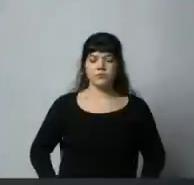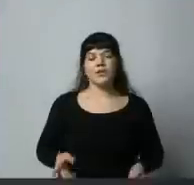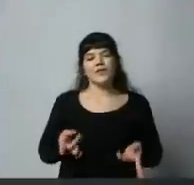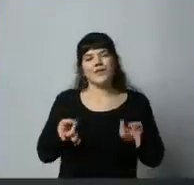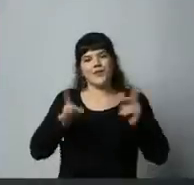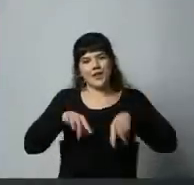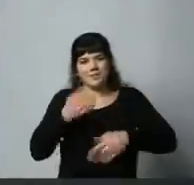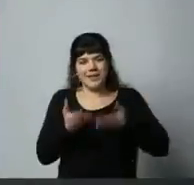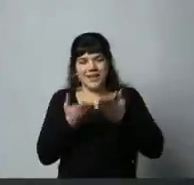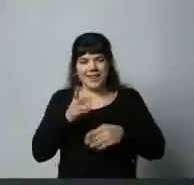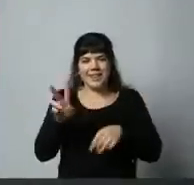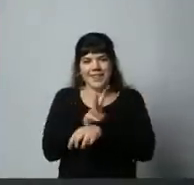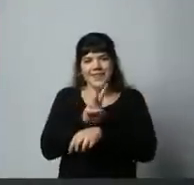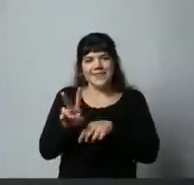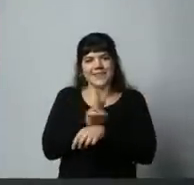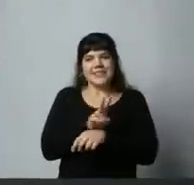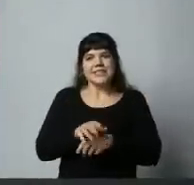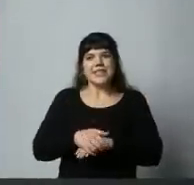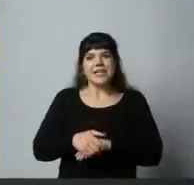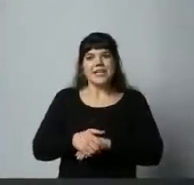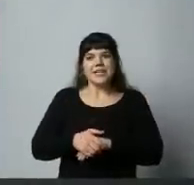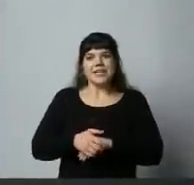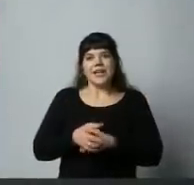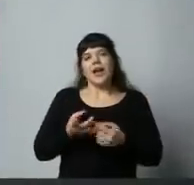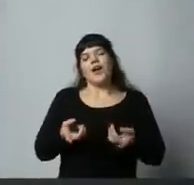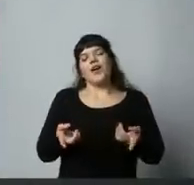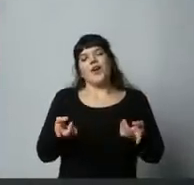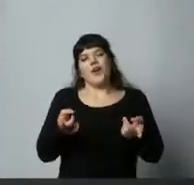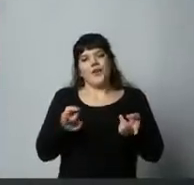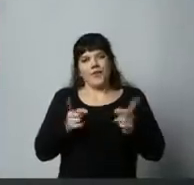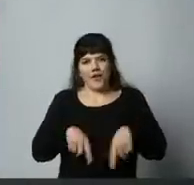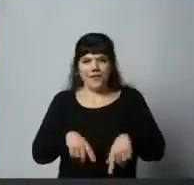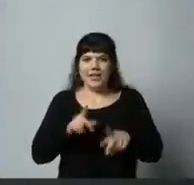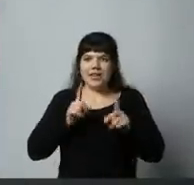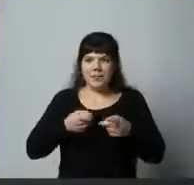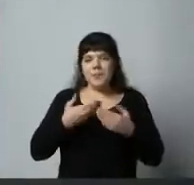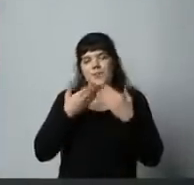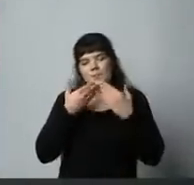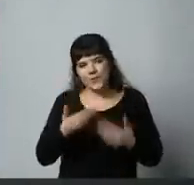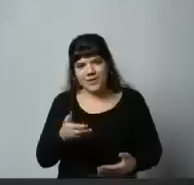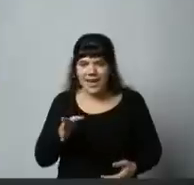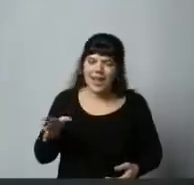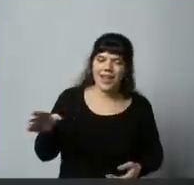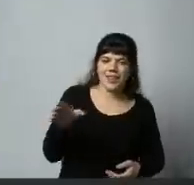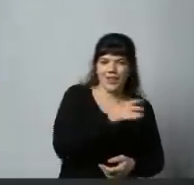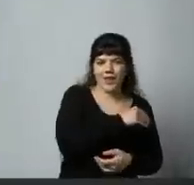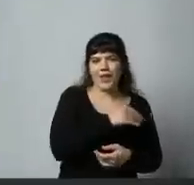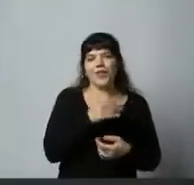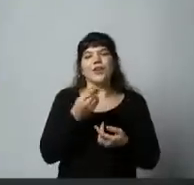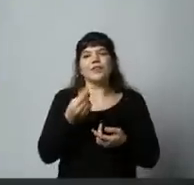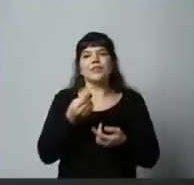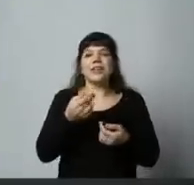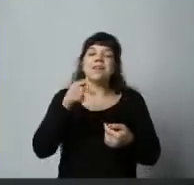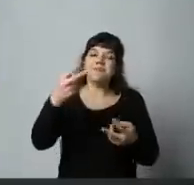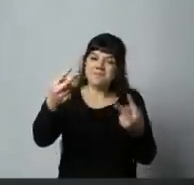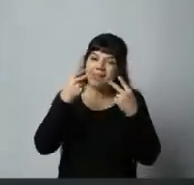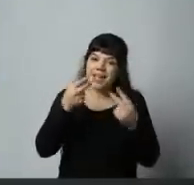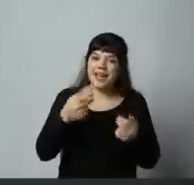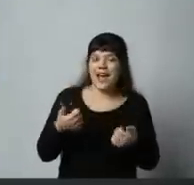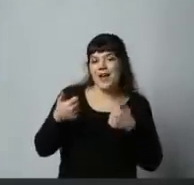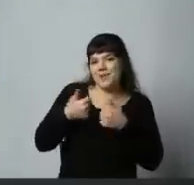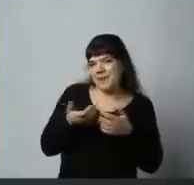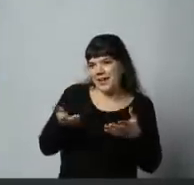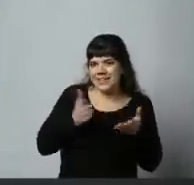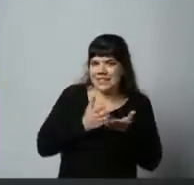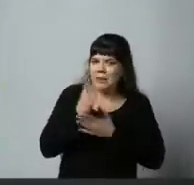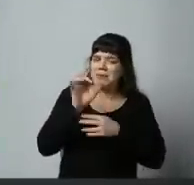volvemos con legítima defensa nuevamente como hago en todos los bloques agradeciéndoles a todos ustedes que están ahí acompañándonos desde